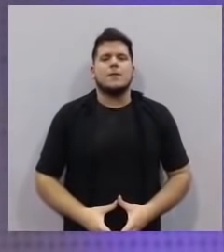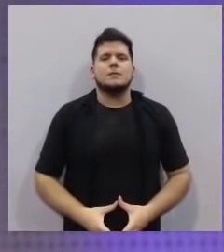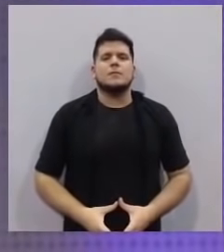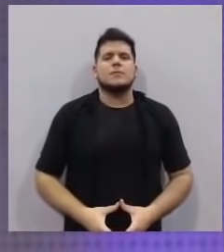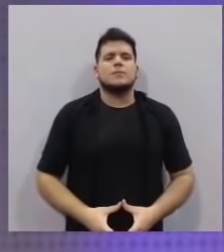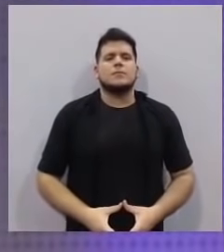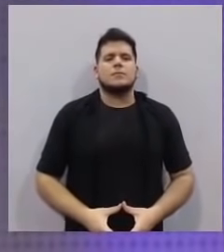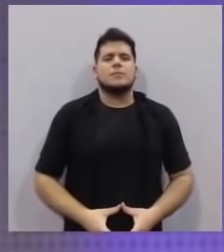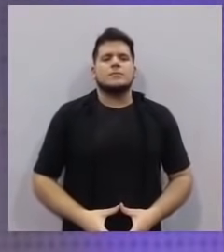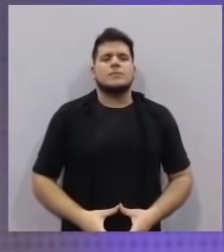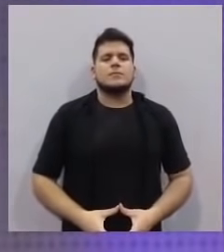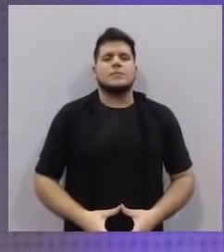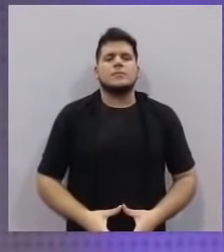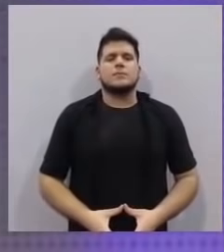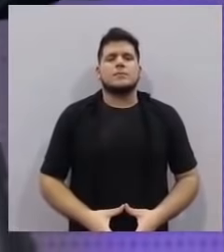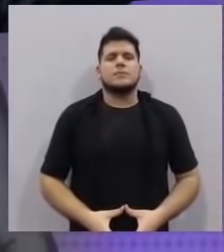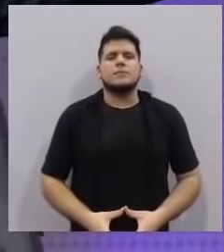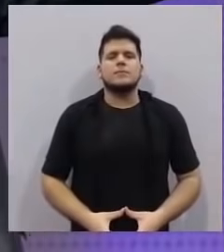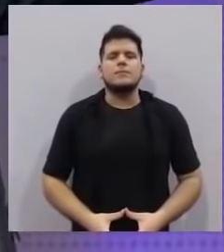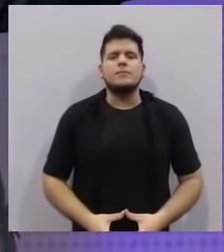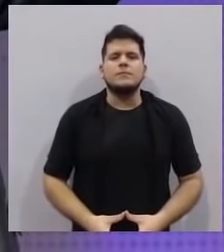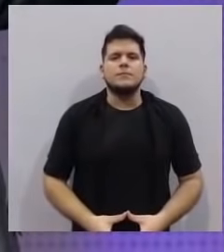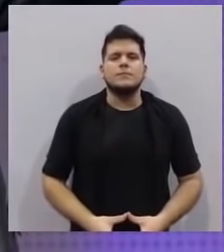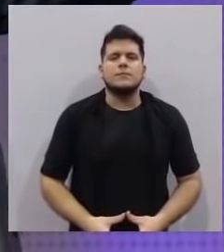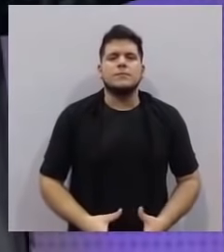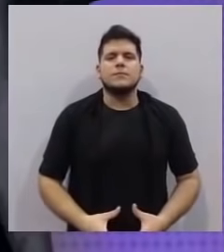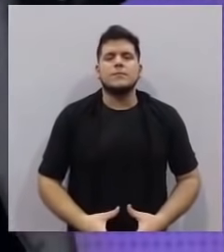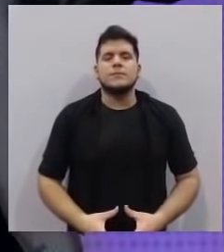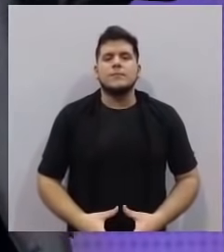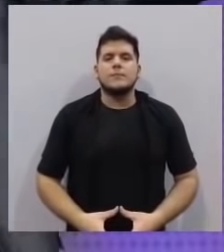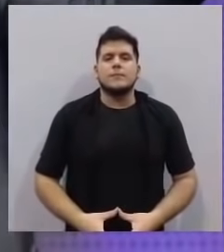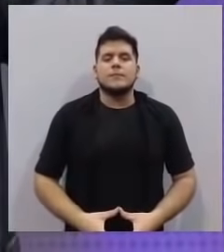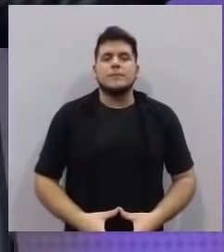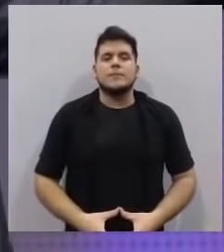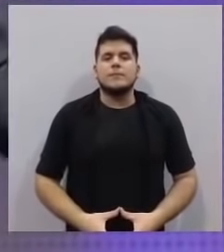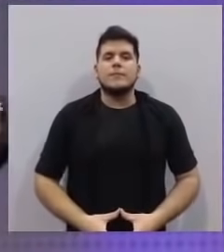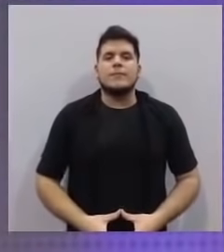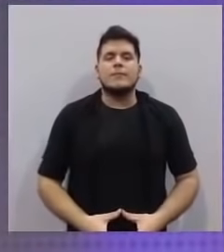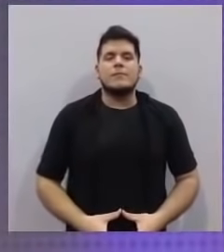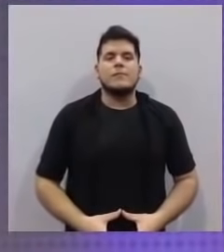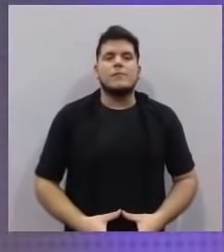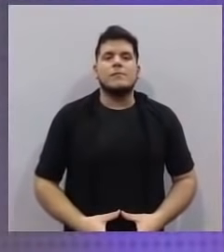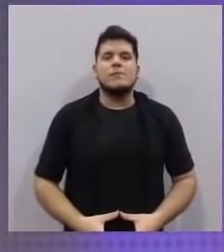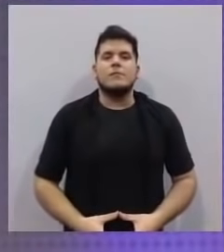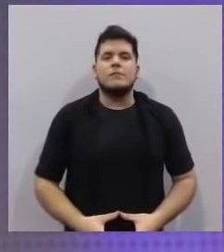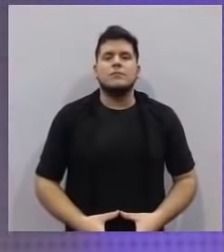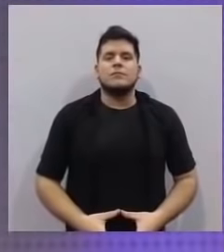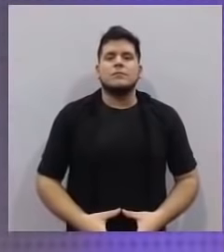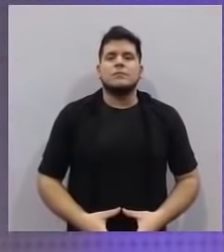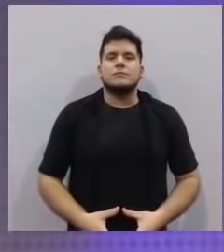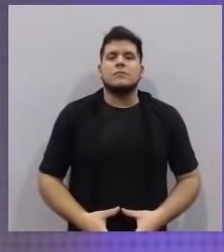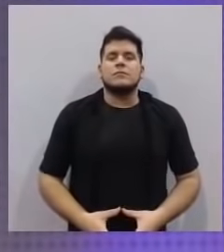dónde estaba jesús porque se apartó un rato con los discípulos con su equipo habrán platicado